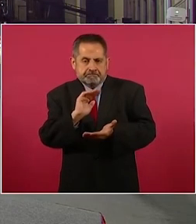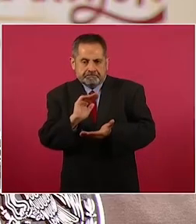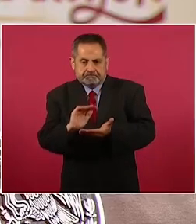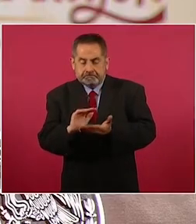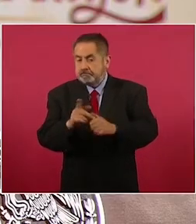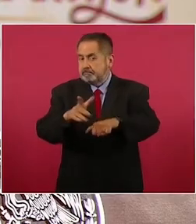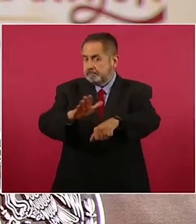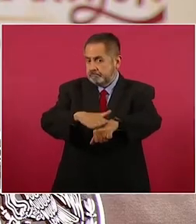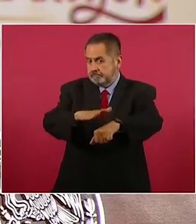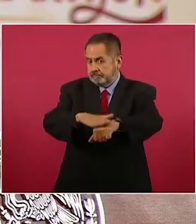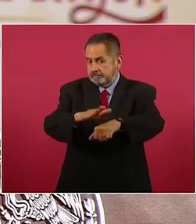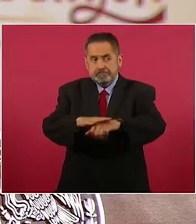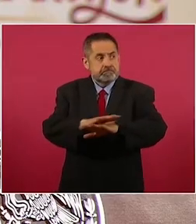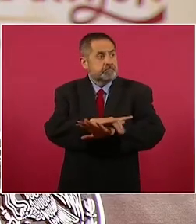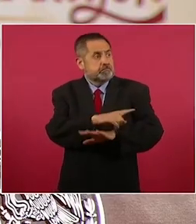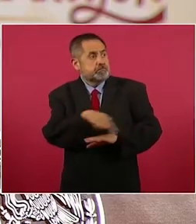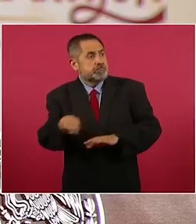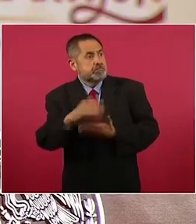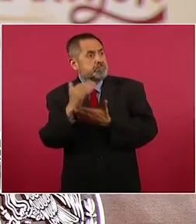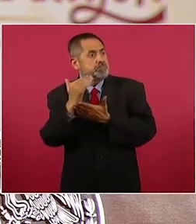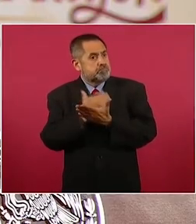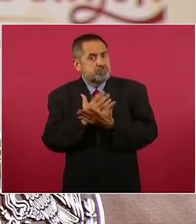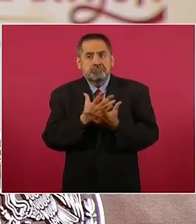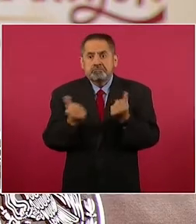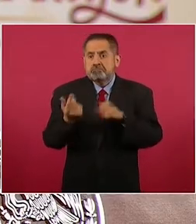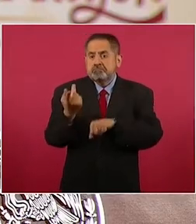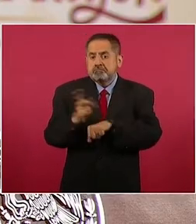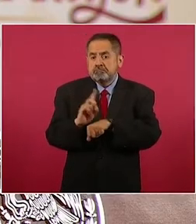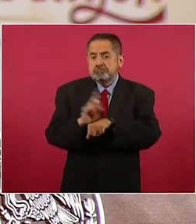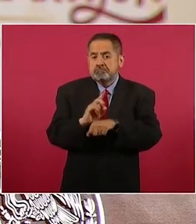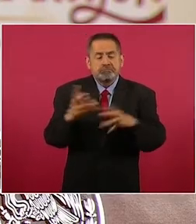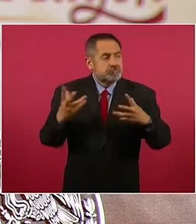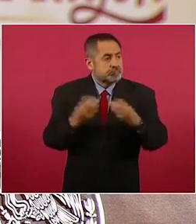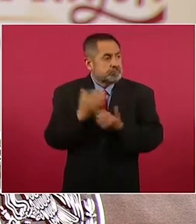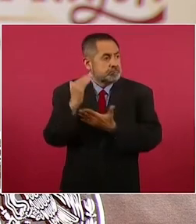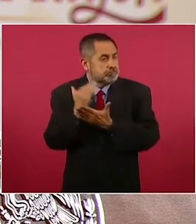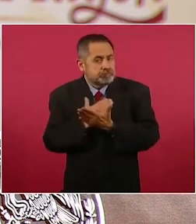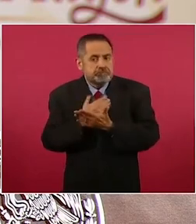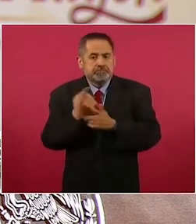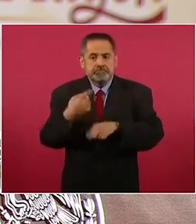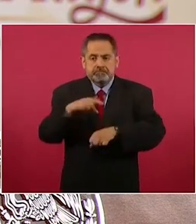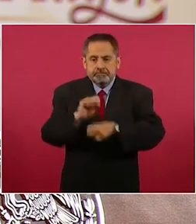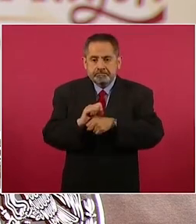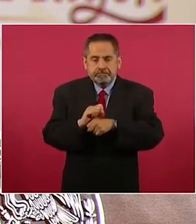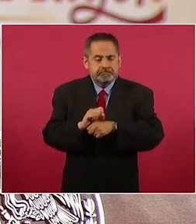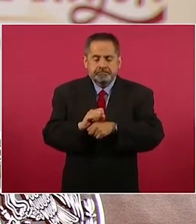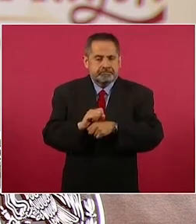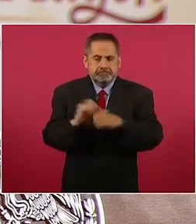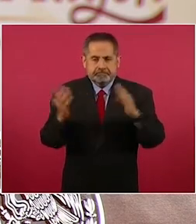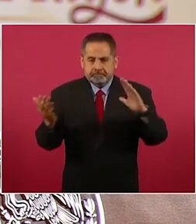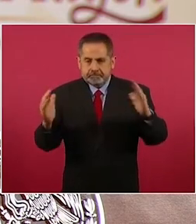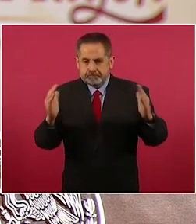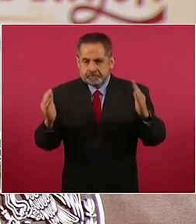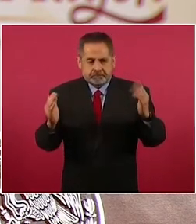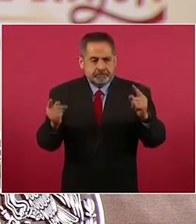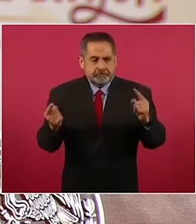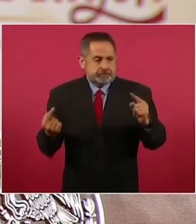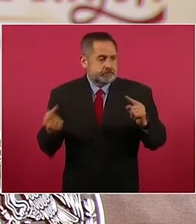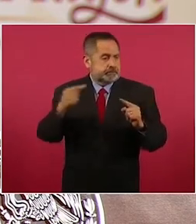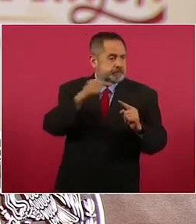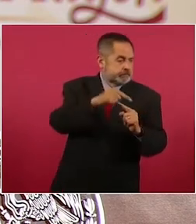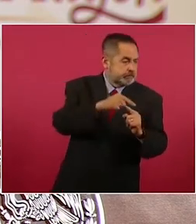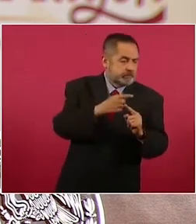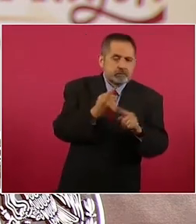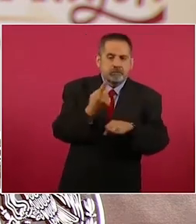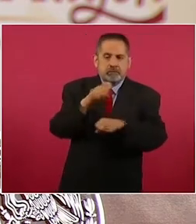que disminuya la cantidad de casos diarios o la cantidad de casos semanales cuando se compara con las fechas inmediatas previas, la